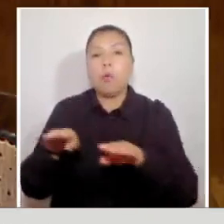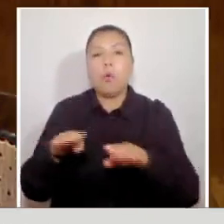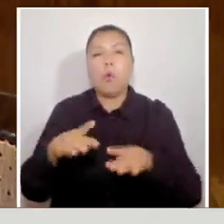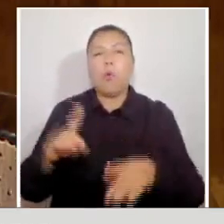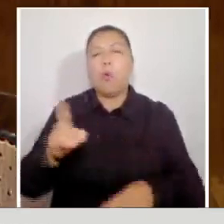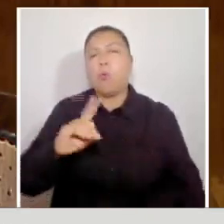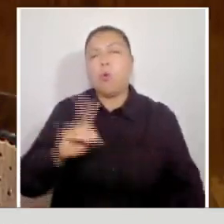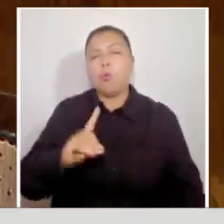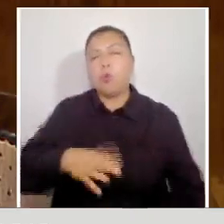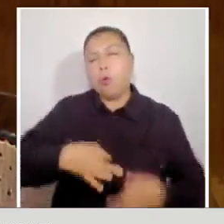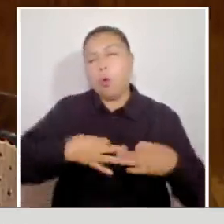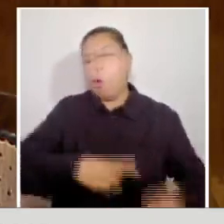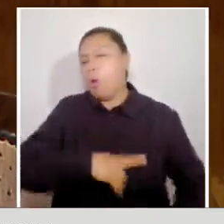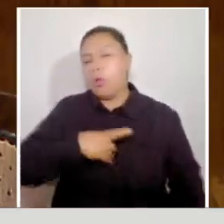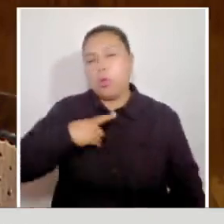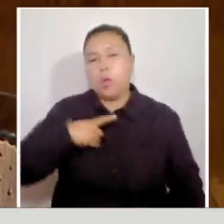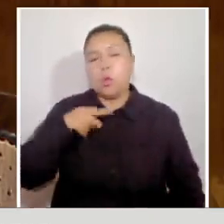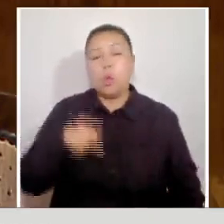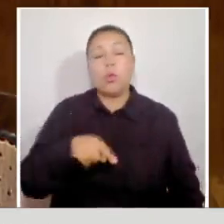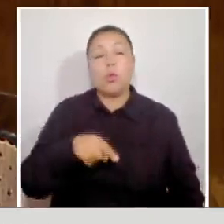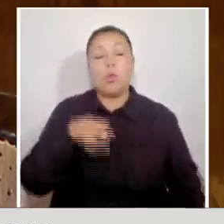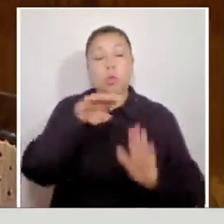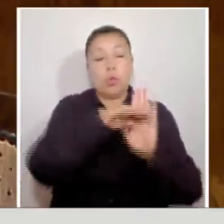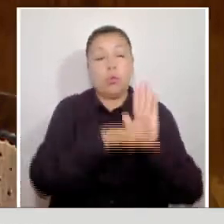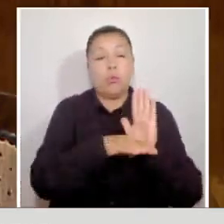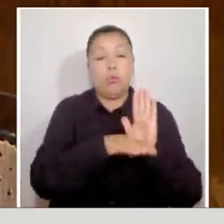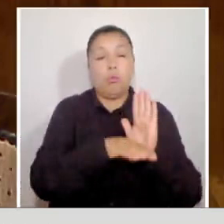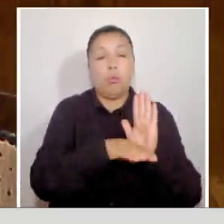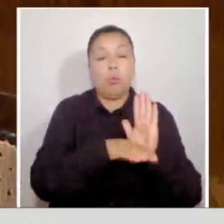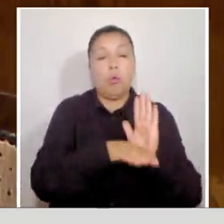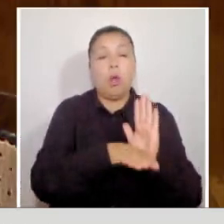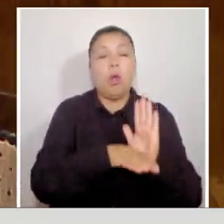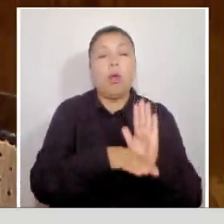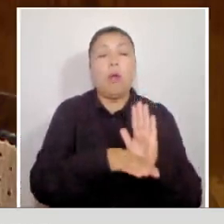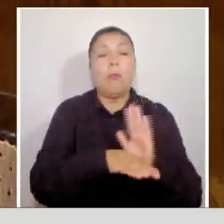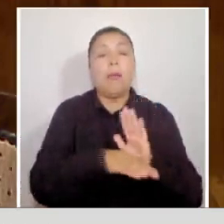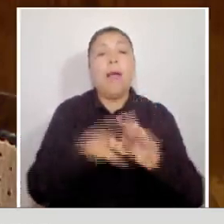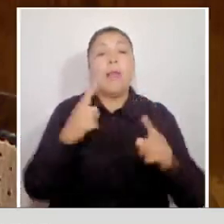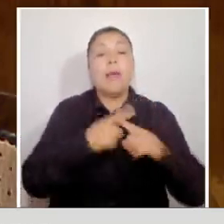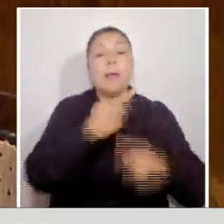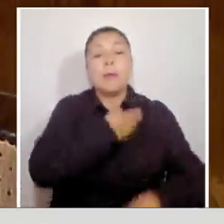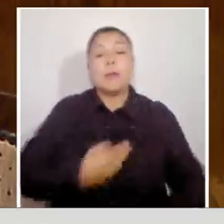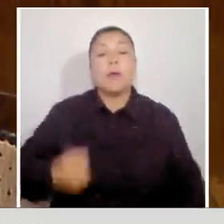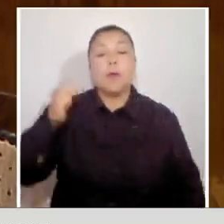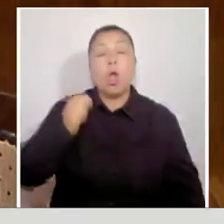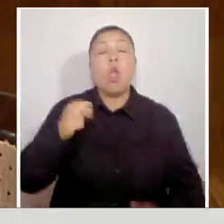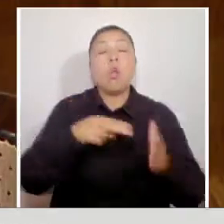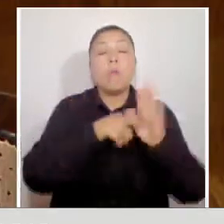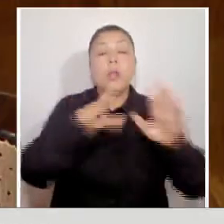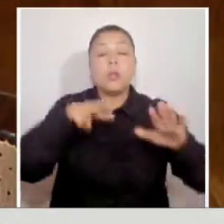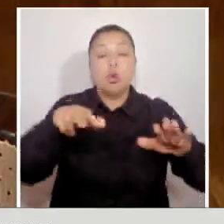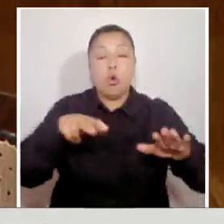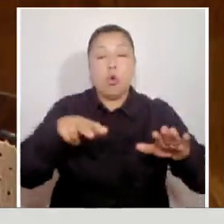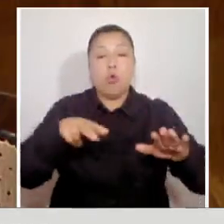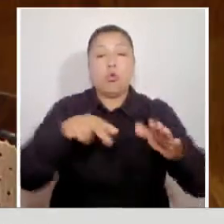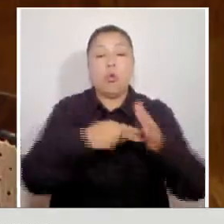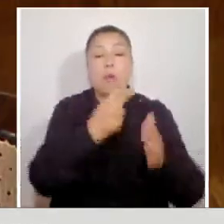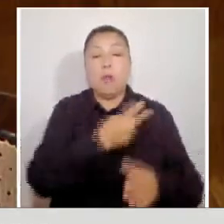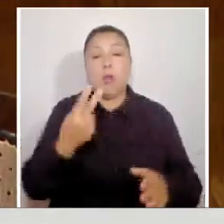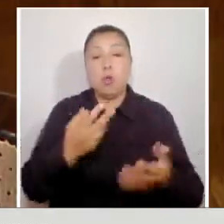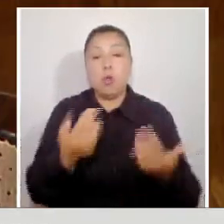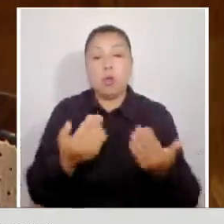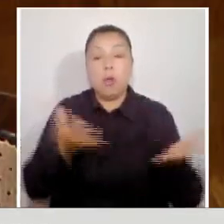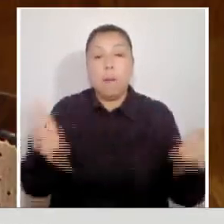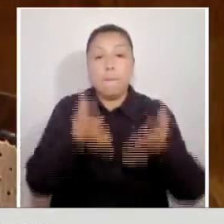recordarán ustedes que el programa de gobierno del presidente Piñera para el periodo 2018-2022 estableció la necesidad de promover el